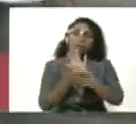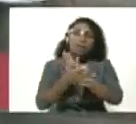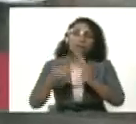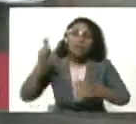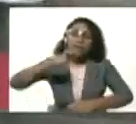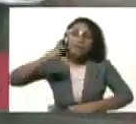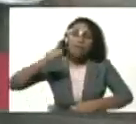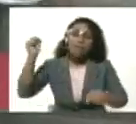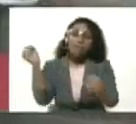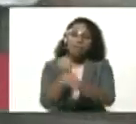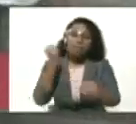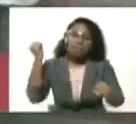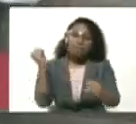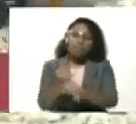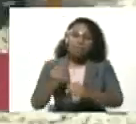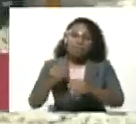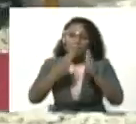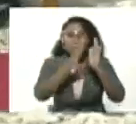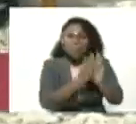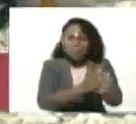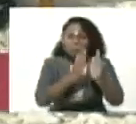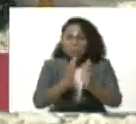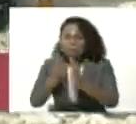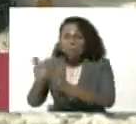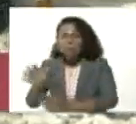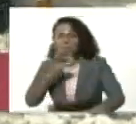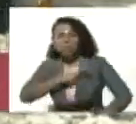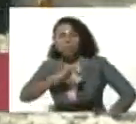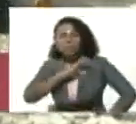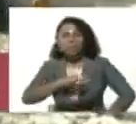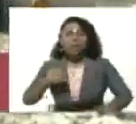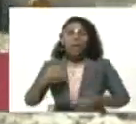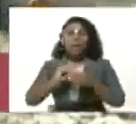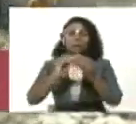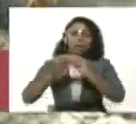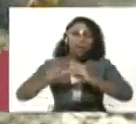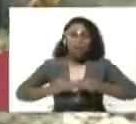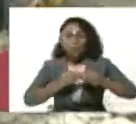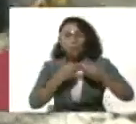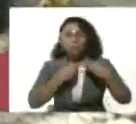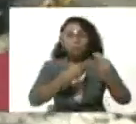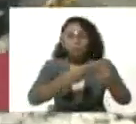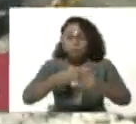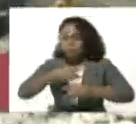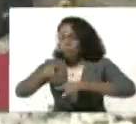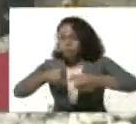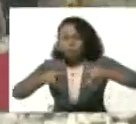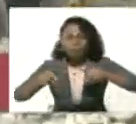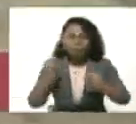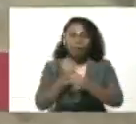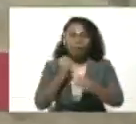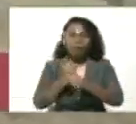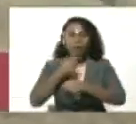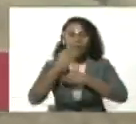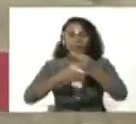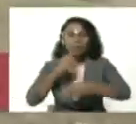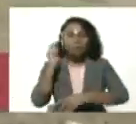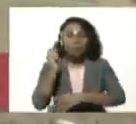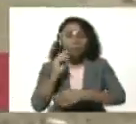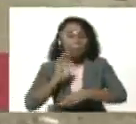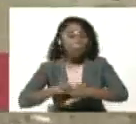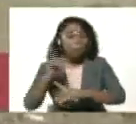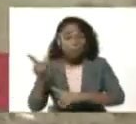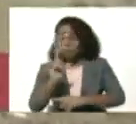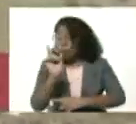hacer trabajos de organización social también, de distribución del trabajo, de optimización de la tarea, porque no ha